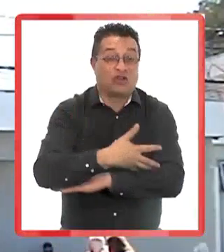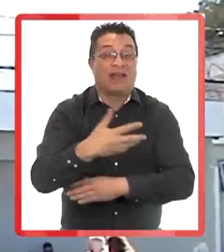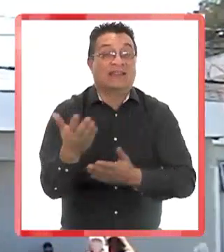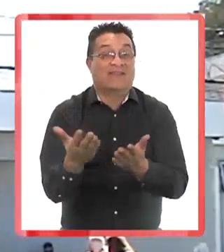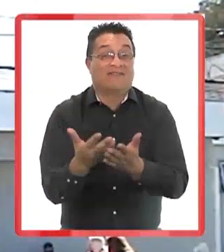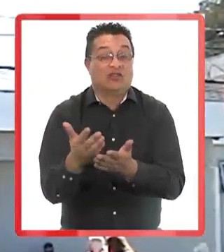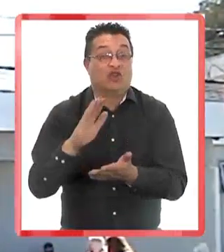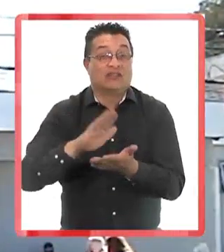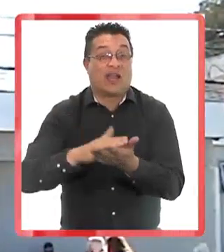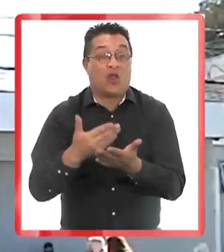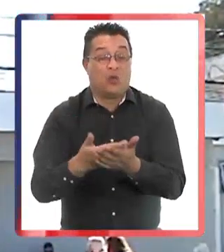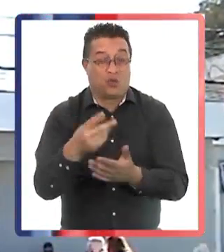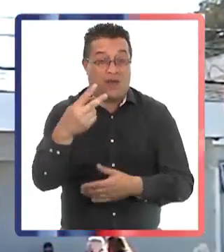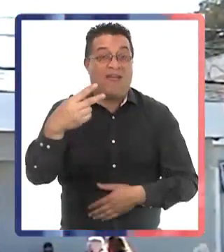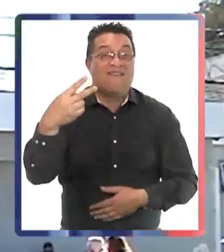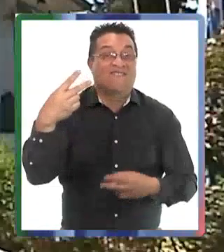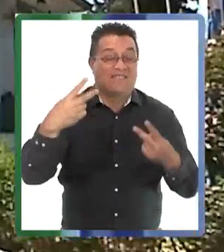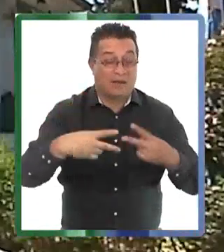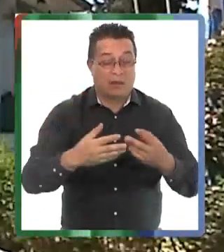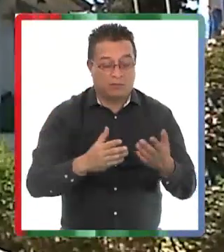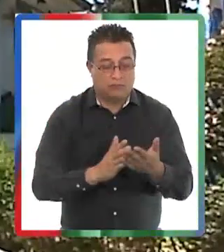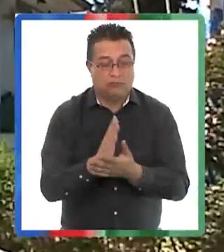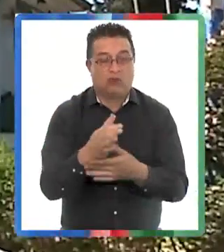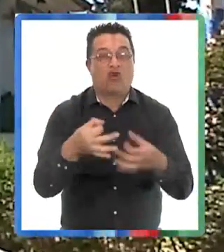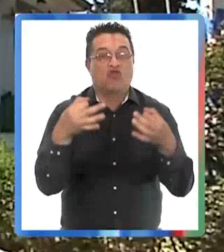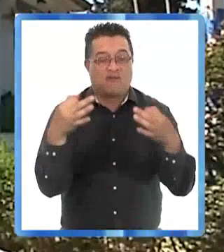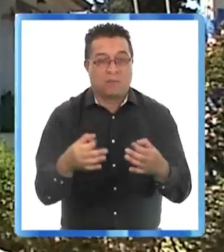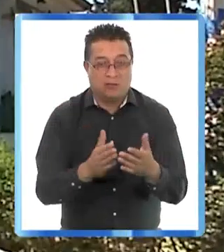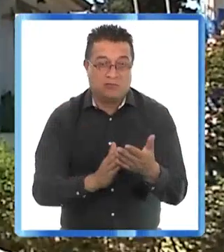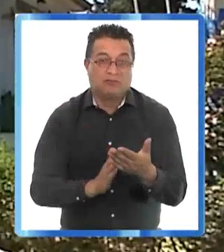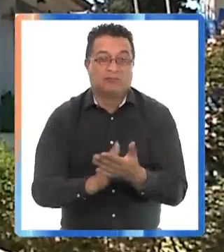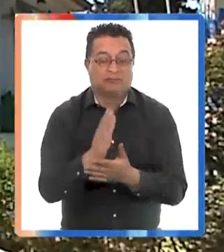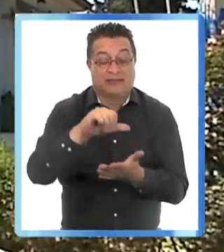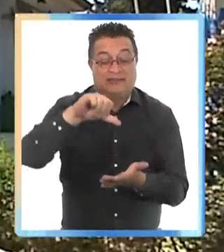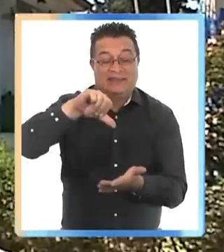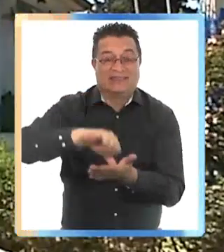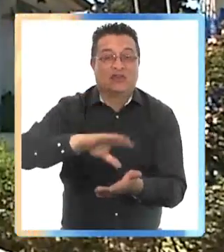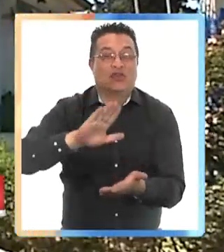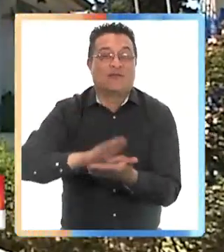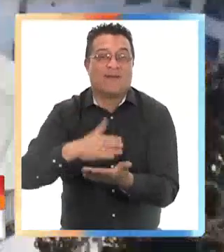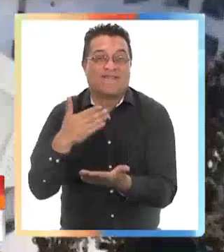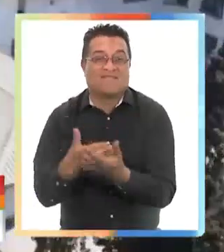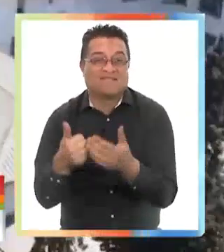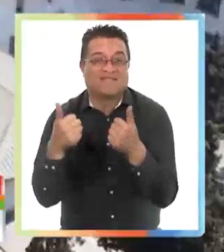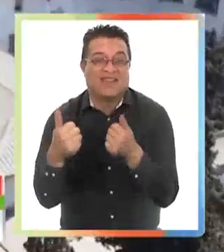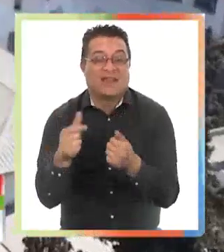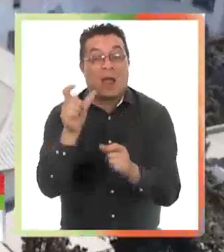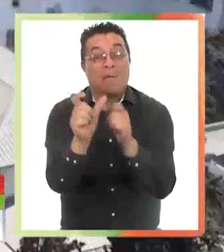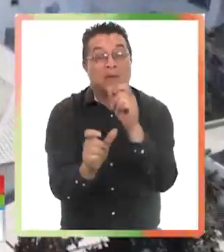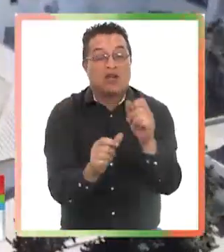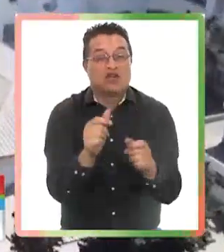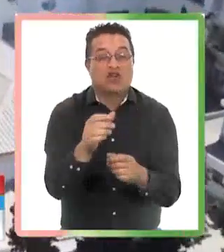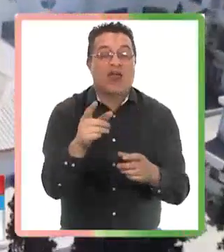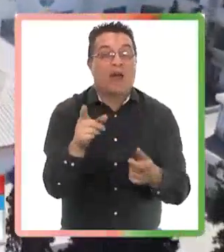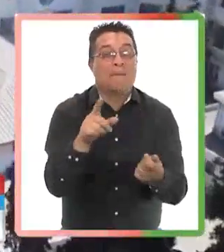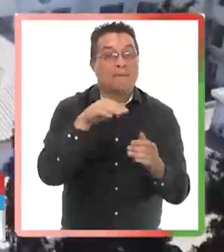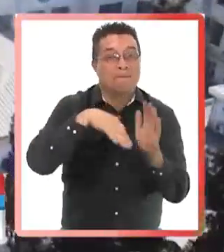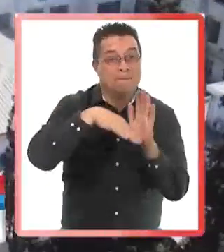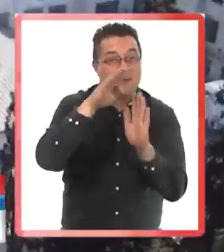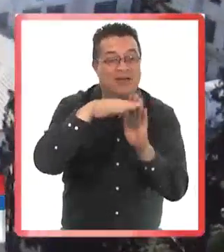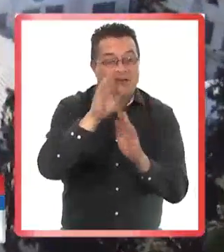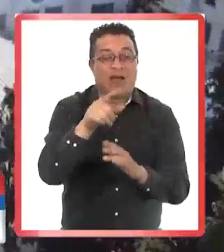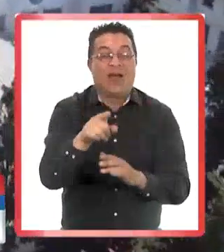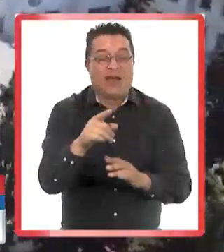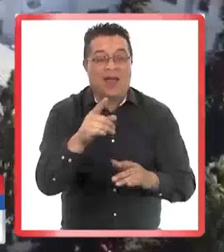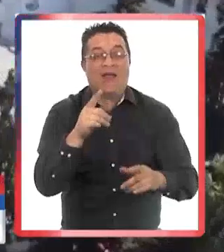y el Servicio de Salud Viña del Mar Quillota confirmaron el inicio del proceso para la instalación del Centro de Bienestar para las Personas Mayores y sus